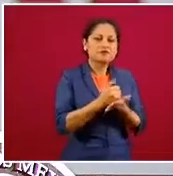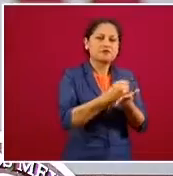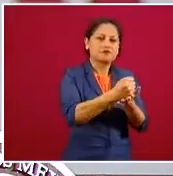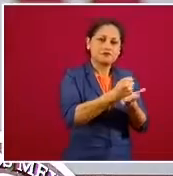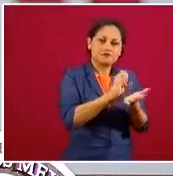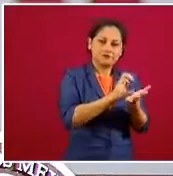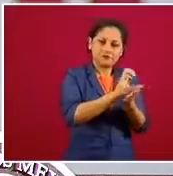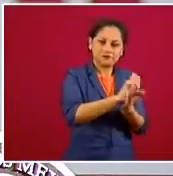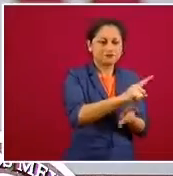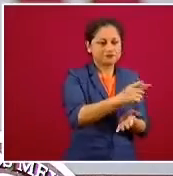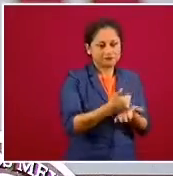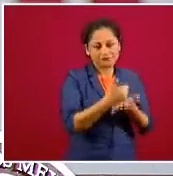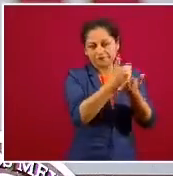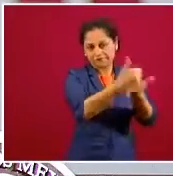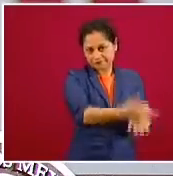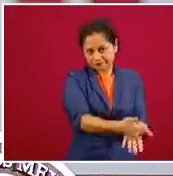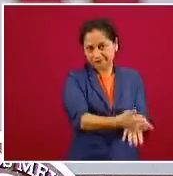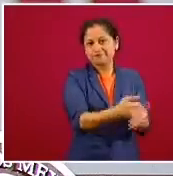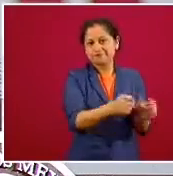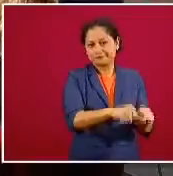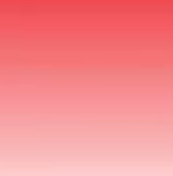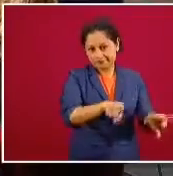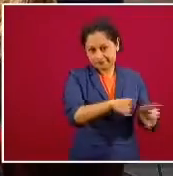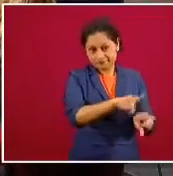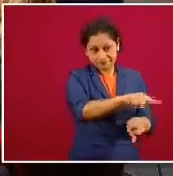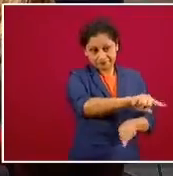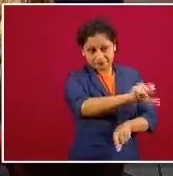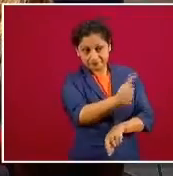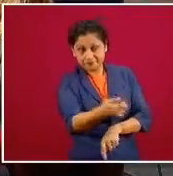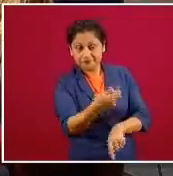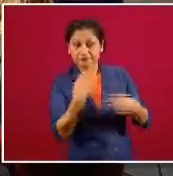esta actitud, esta conducta solidaria. Gracias, señor presidente.